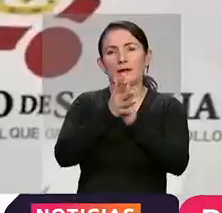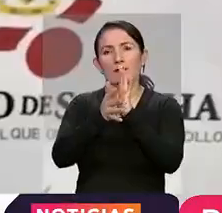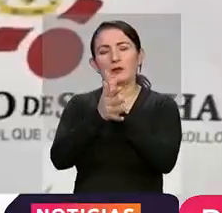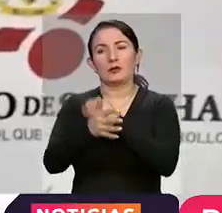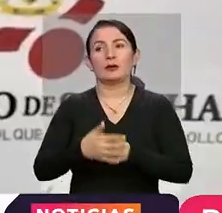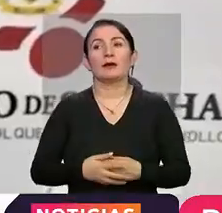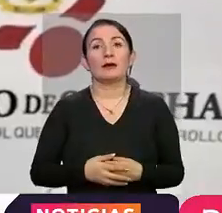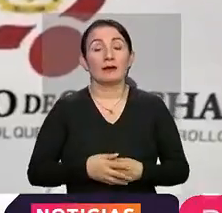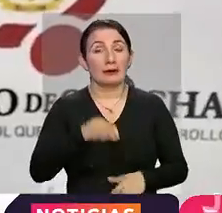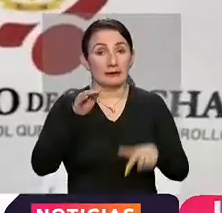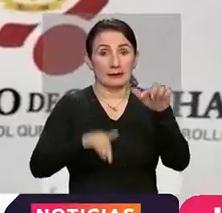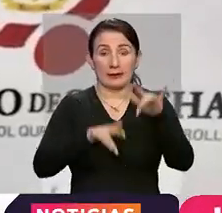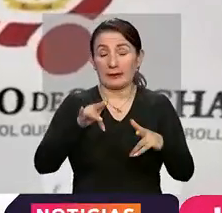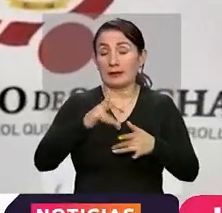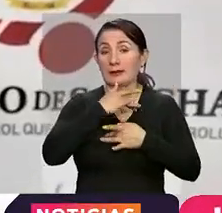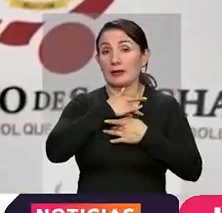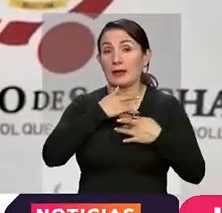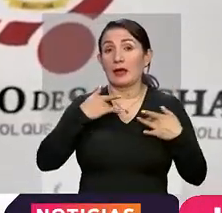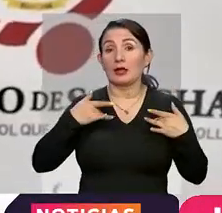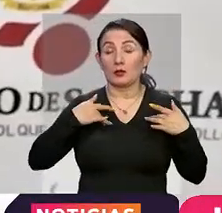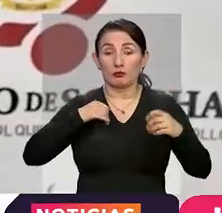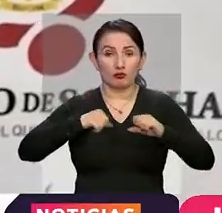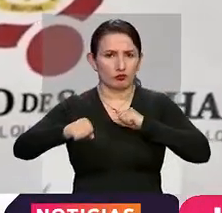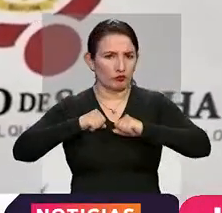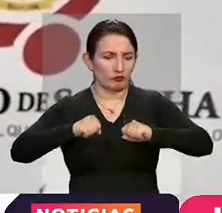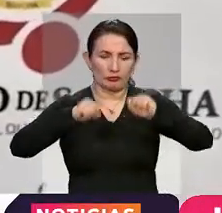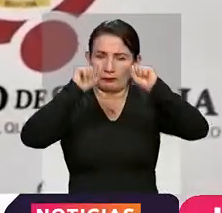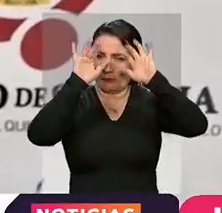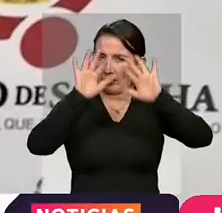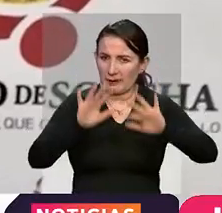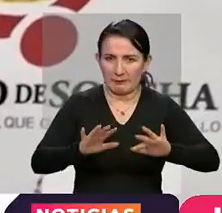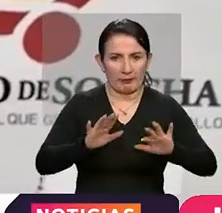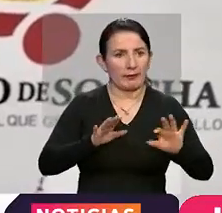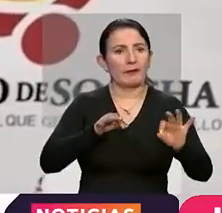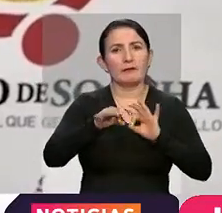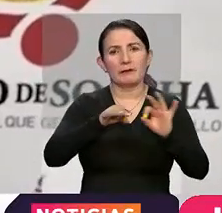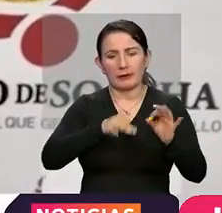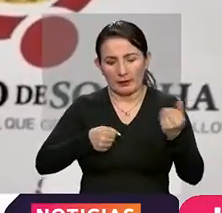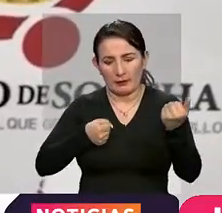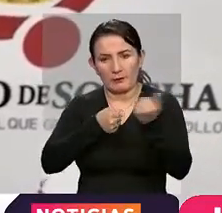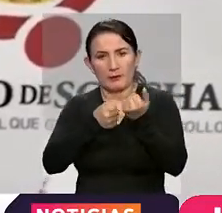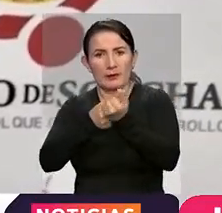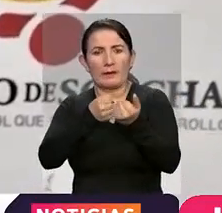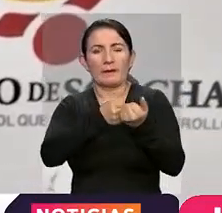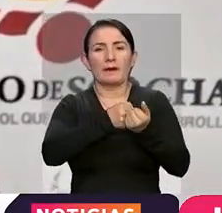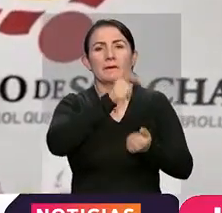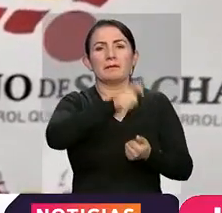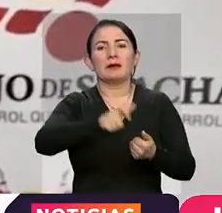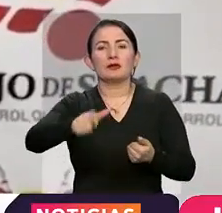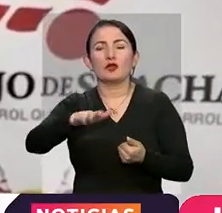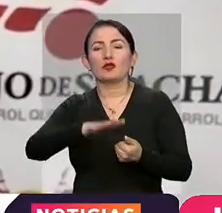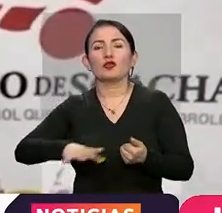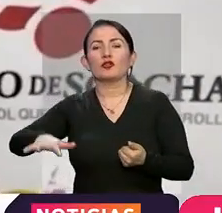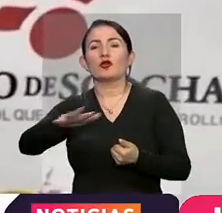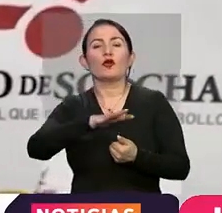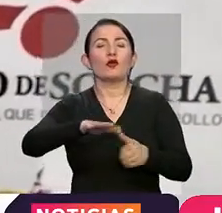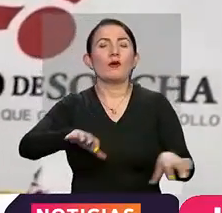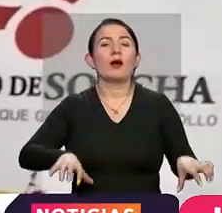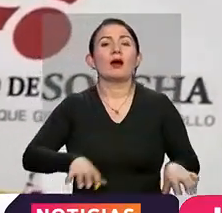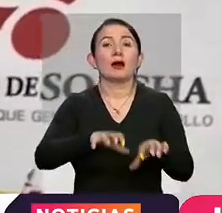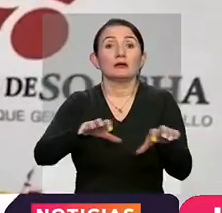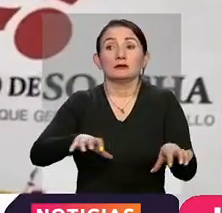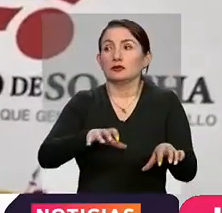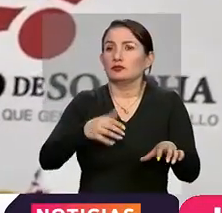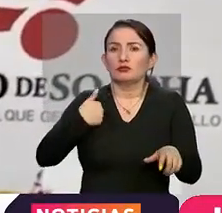respecto. La Secretaría de Salud actúa con transparencia, respaldo a los funcionarios que hoy hacen parte de la misma, donde no